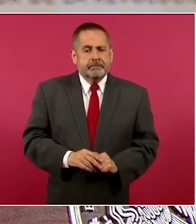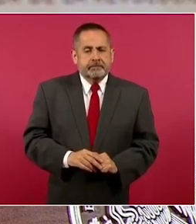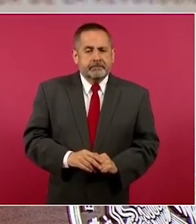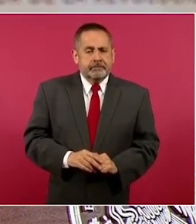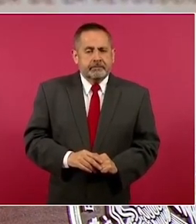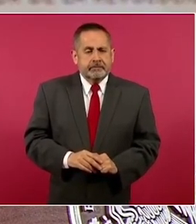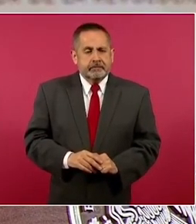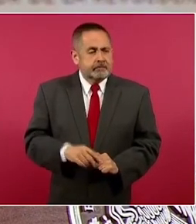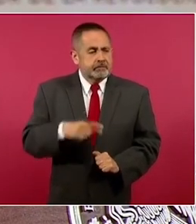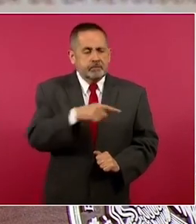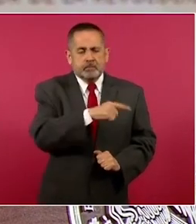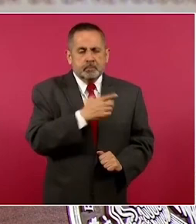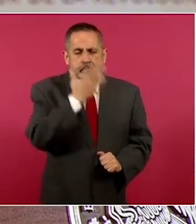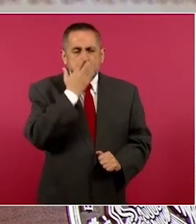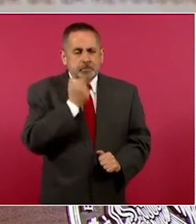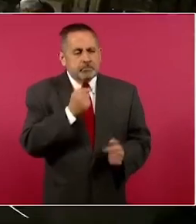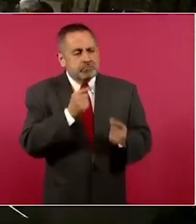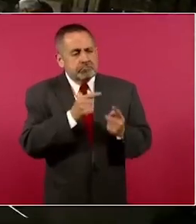elementos,